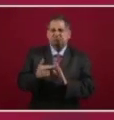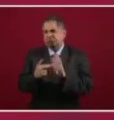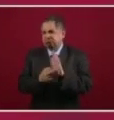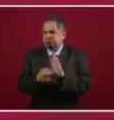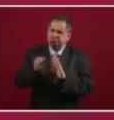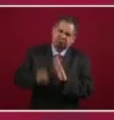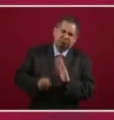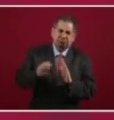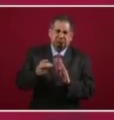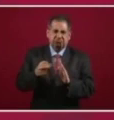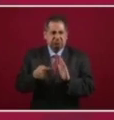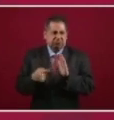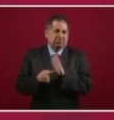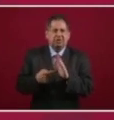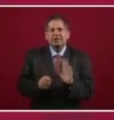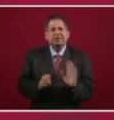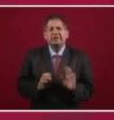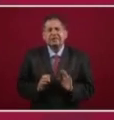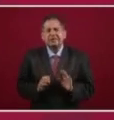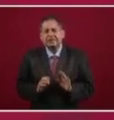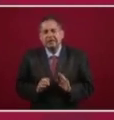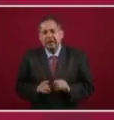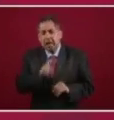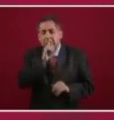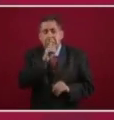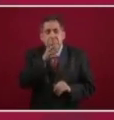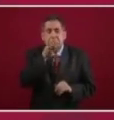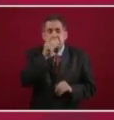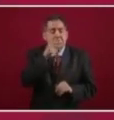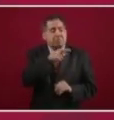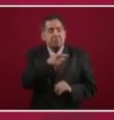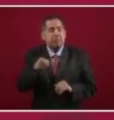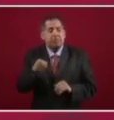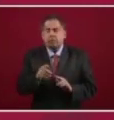que se limite